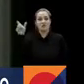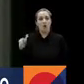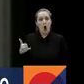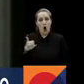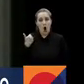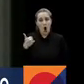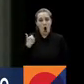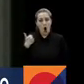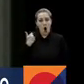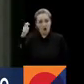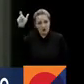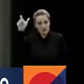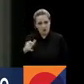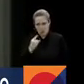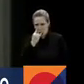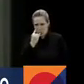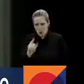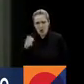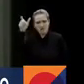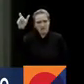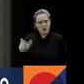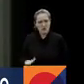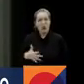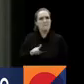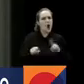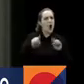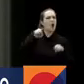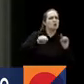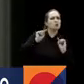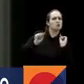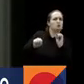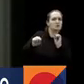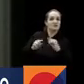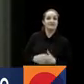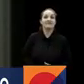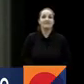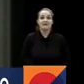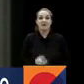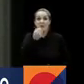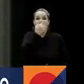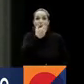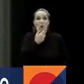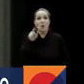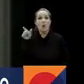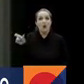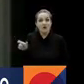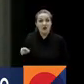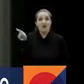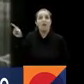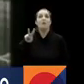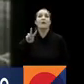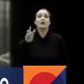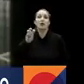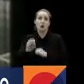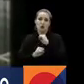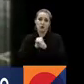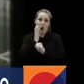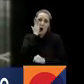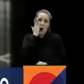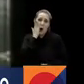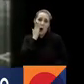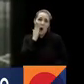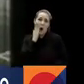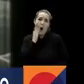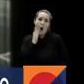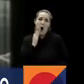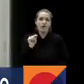más interesantes, pero también más discutidos de Colombia. Por estos días, Fernando Botero no pasaba de los 28. La televisión ya buscaba a uno de los